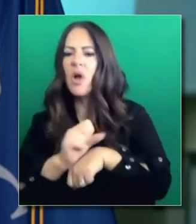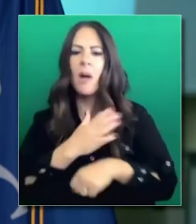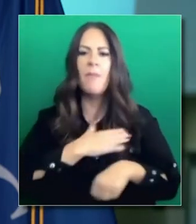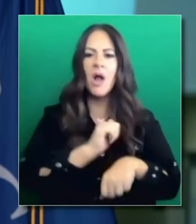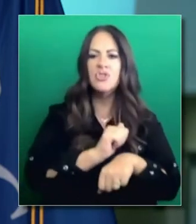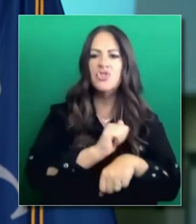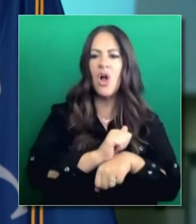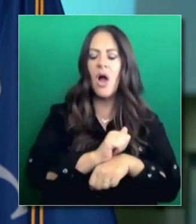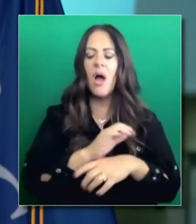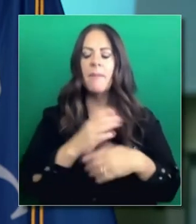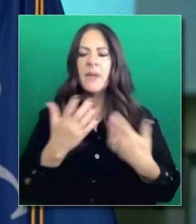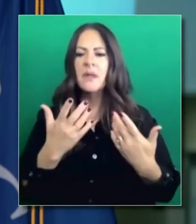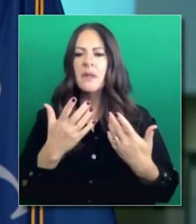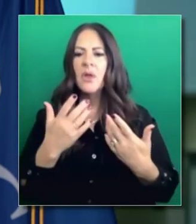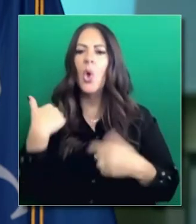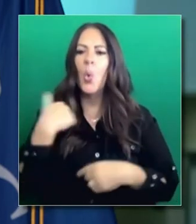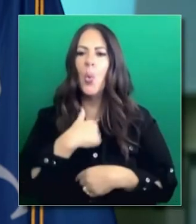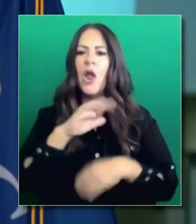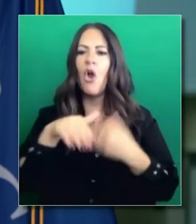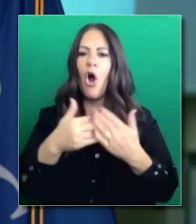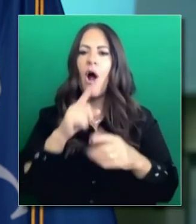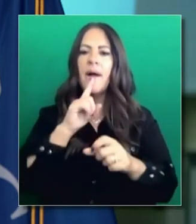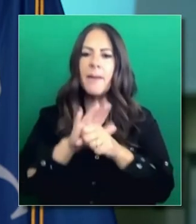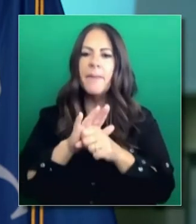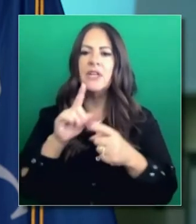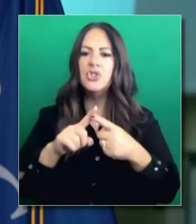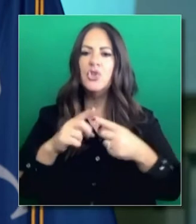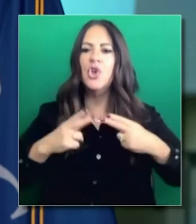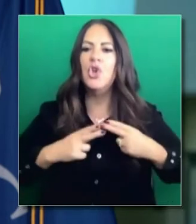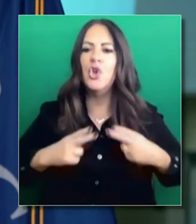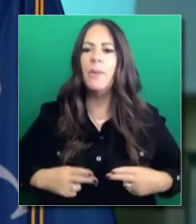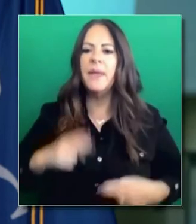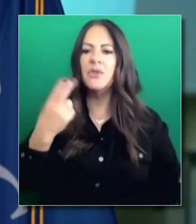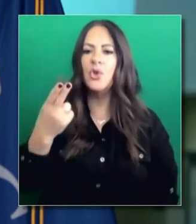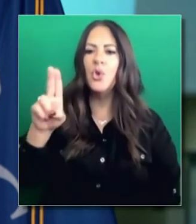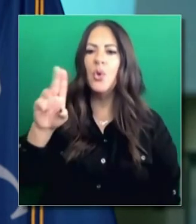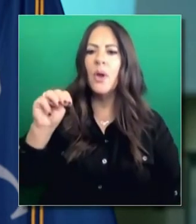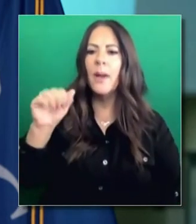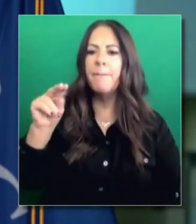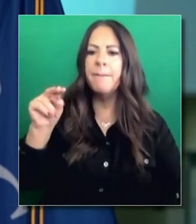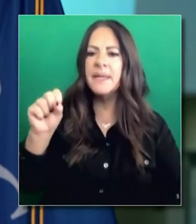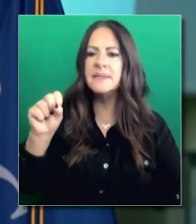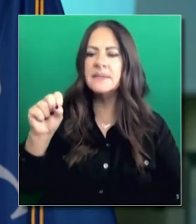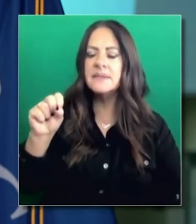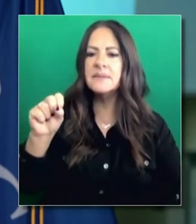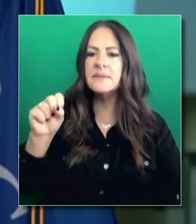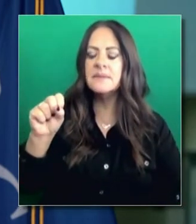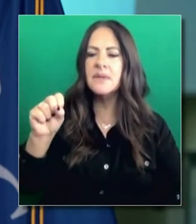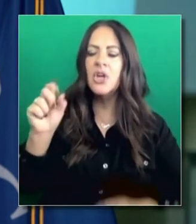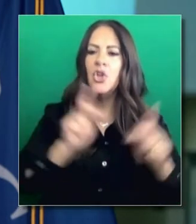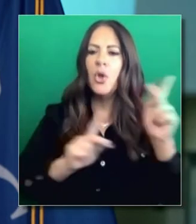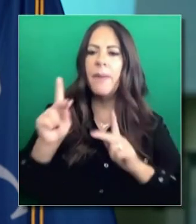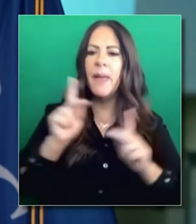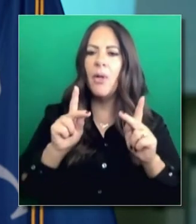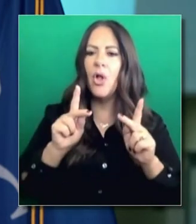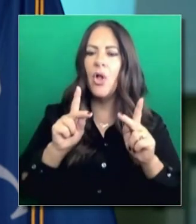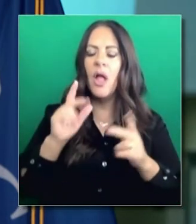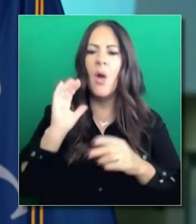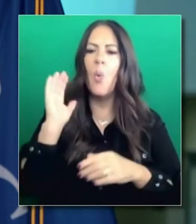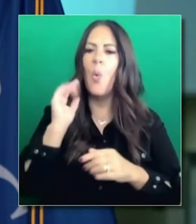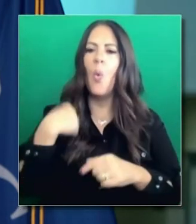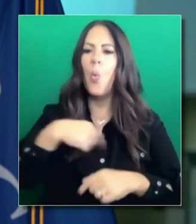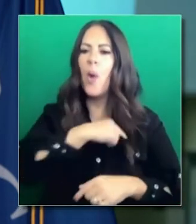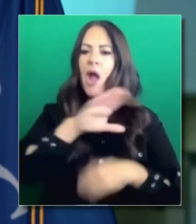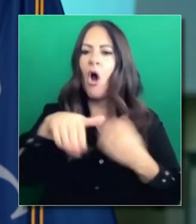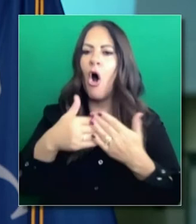nuestro partidarismo en la vida, y esto es el comprometernos a la condición humana, el deseo de erradicar y limitar esta